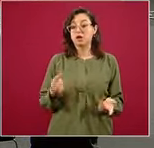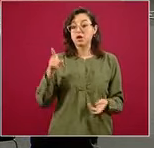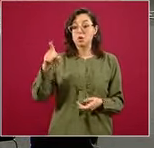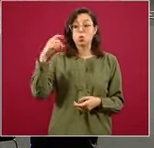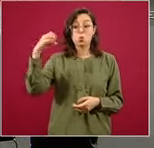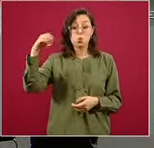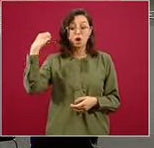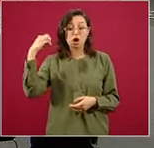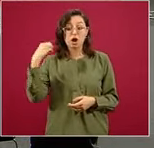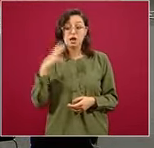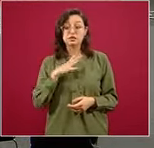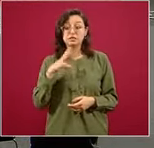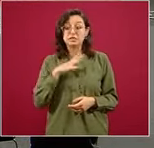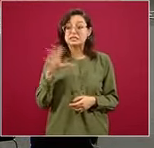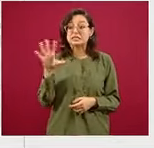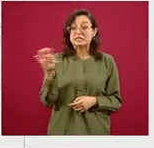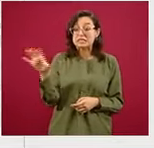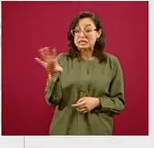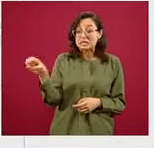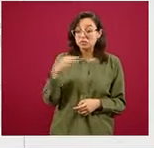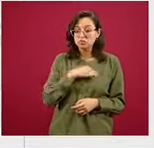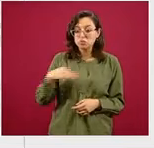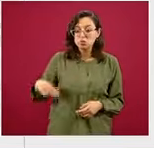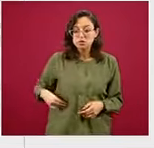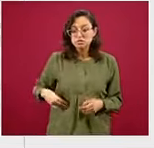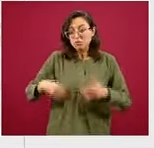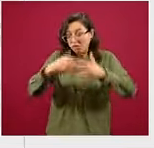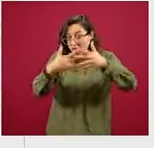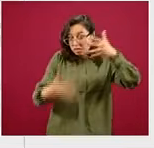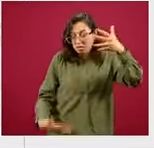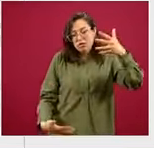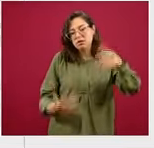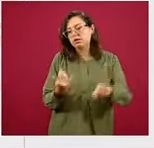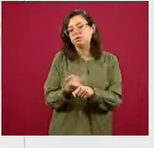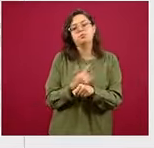tienen más de 500 municipios, no caben todos, entonces tenemos